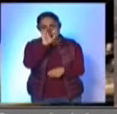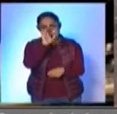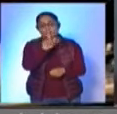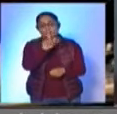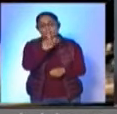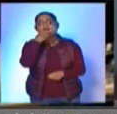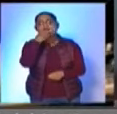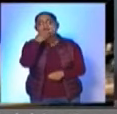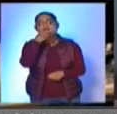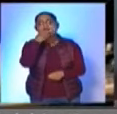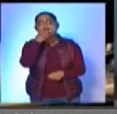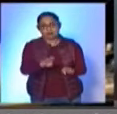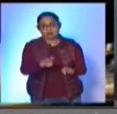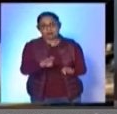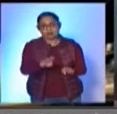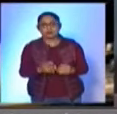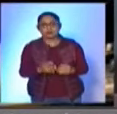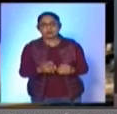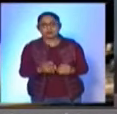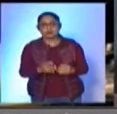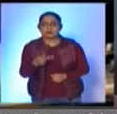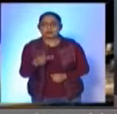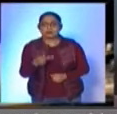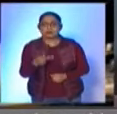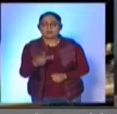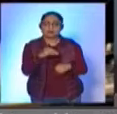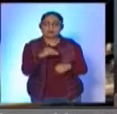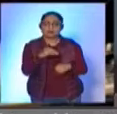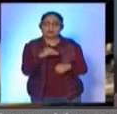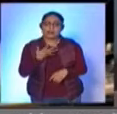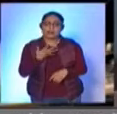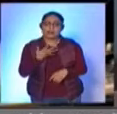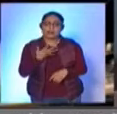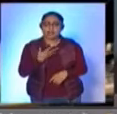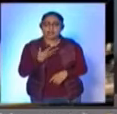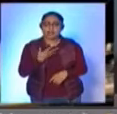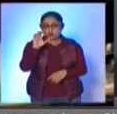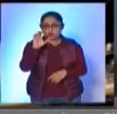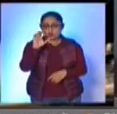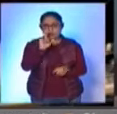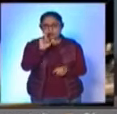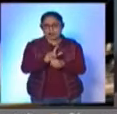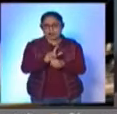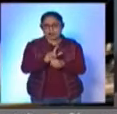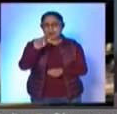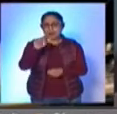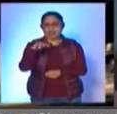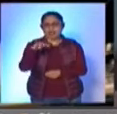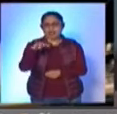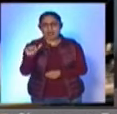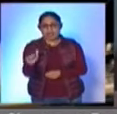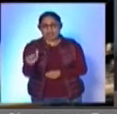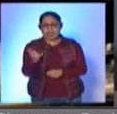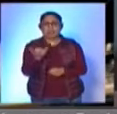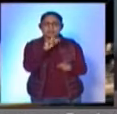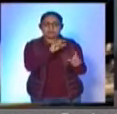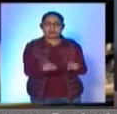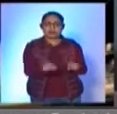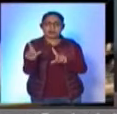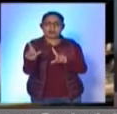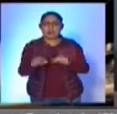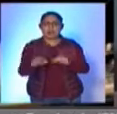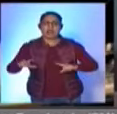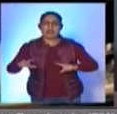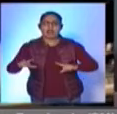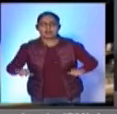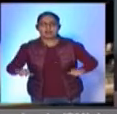aviso. Sin embargo, pone a su disposición una vasta oferta cultural en línea, así como la página de actividades para niñas y